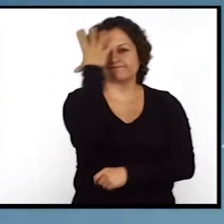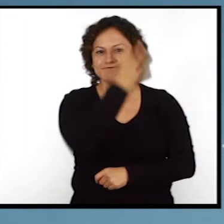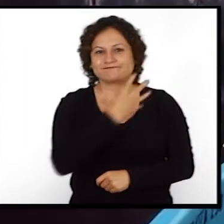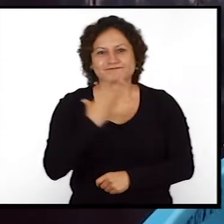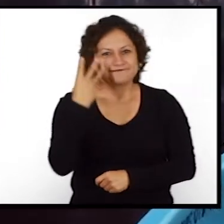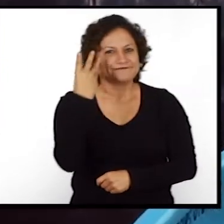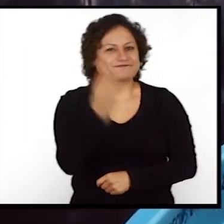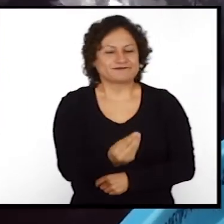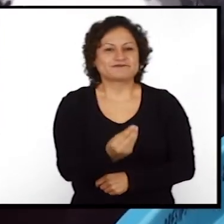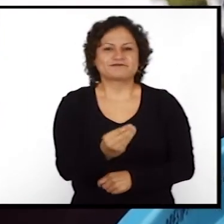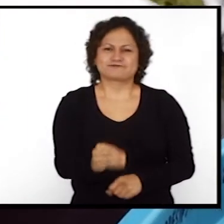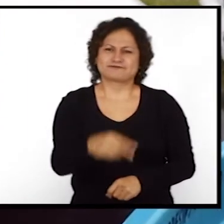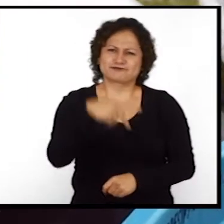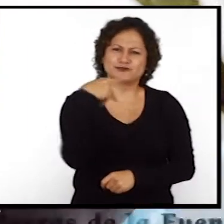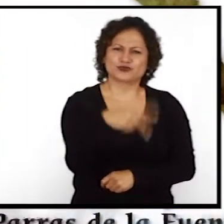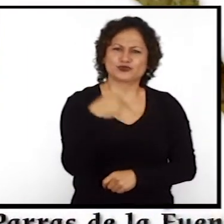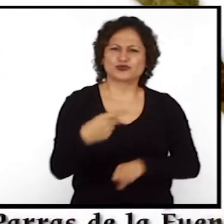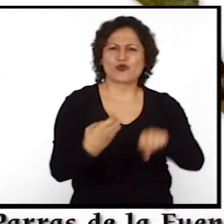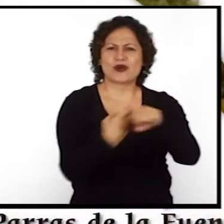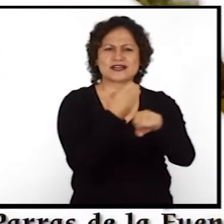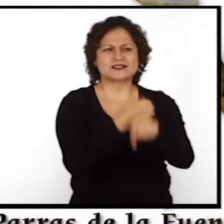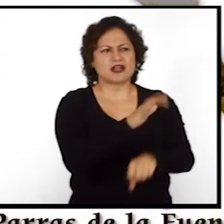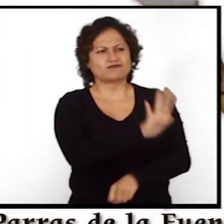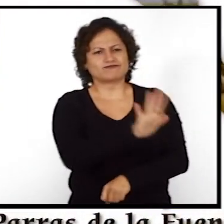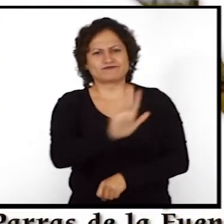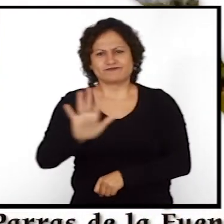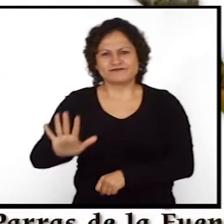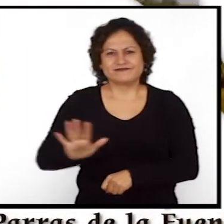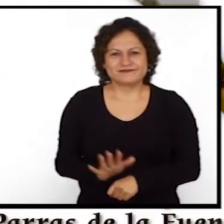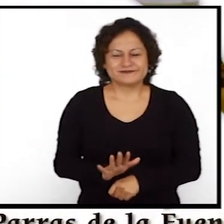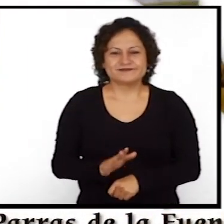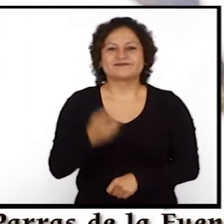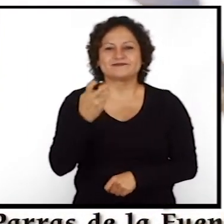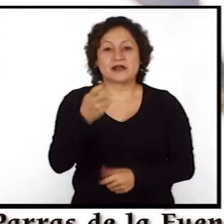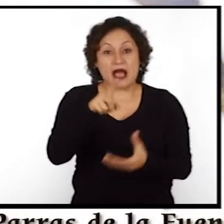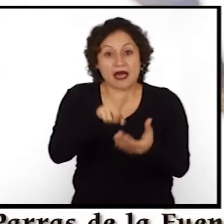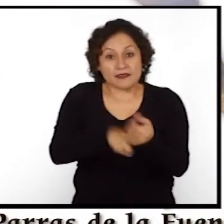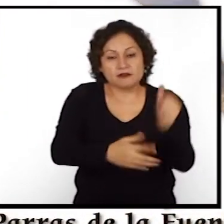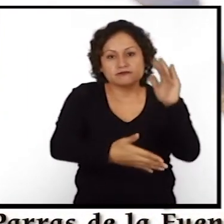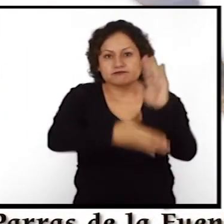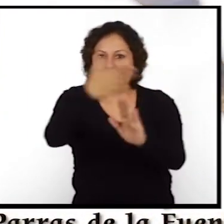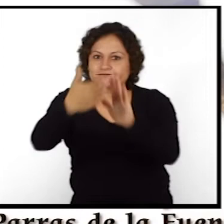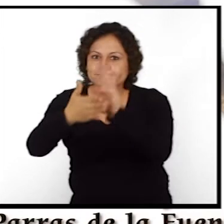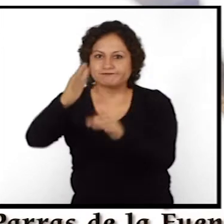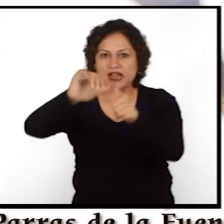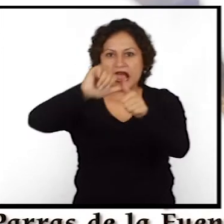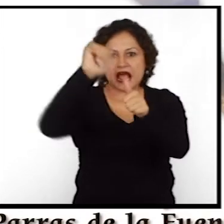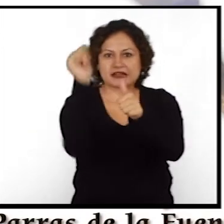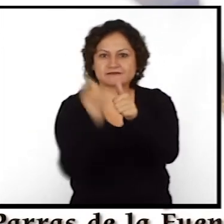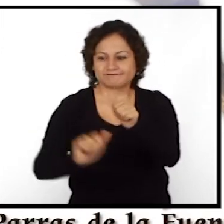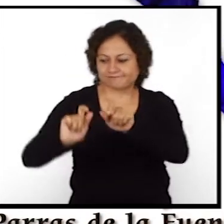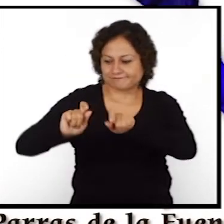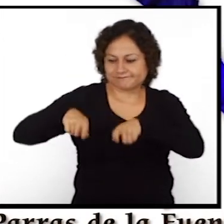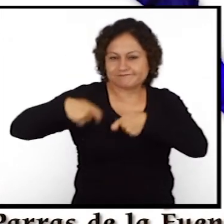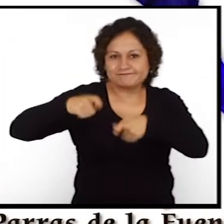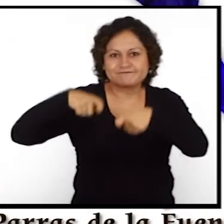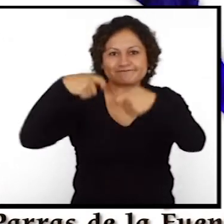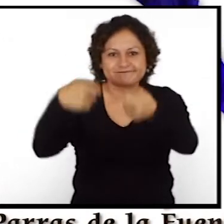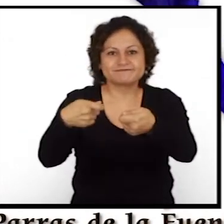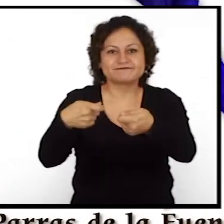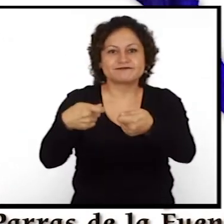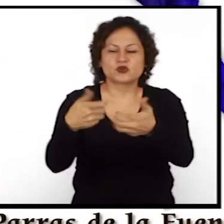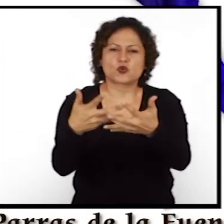y única, representativa de cada destino. Portales llenos de arquitectura, artesanía y